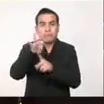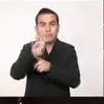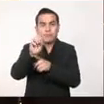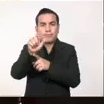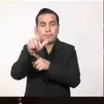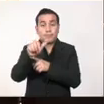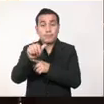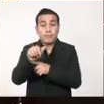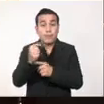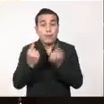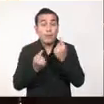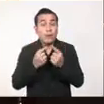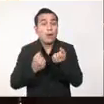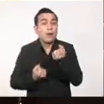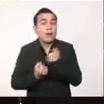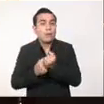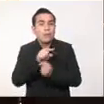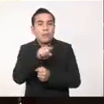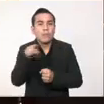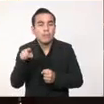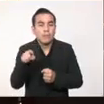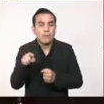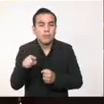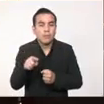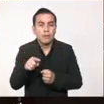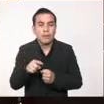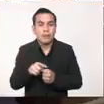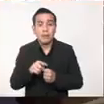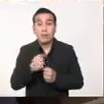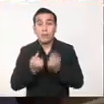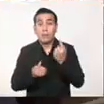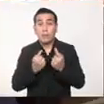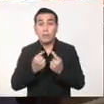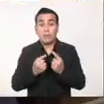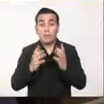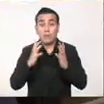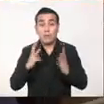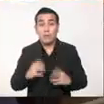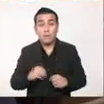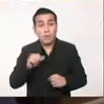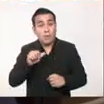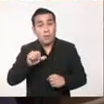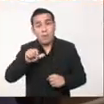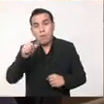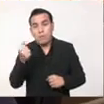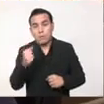Entonces, ¿de qué lado están? De la oposición.